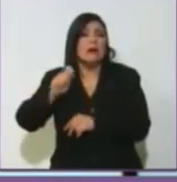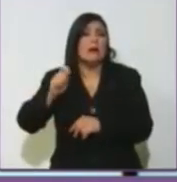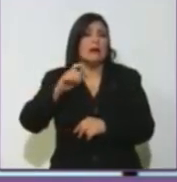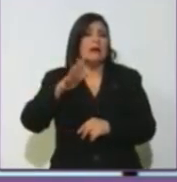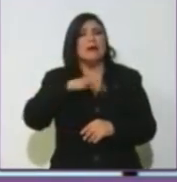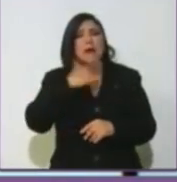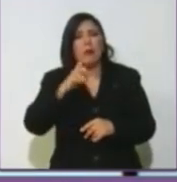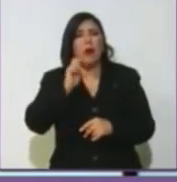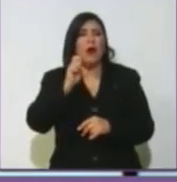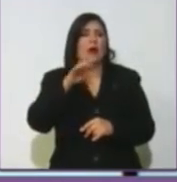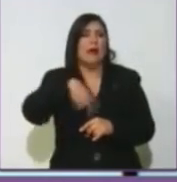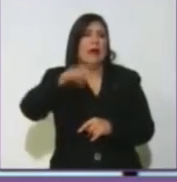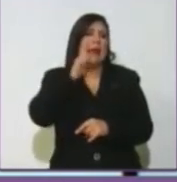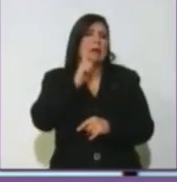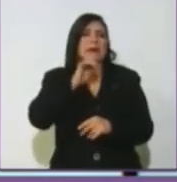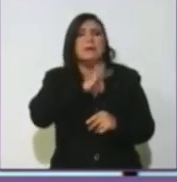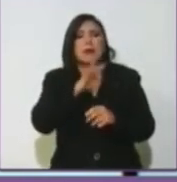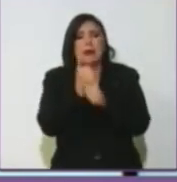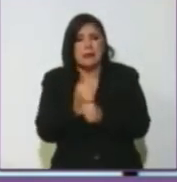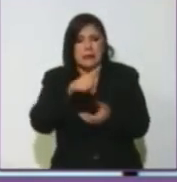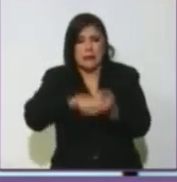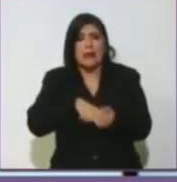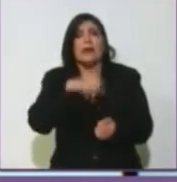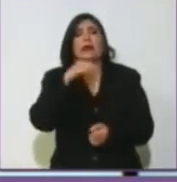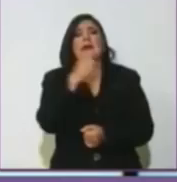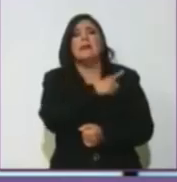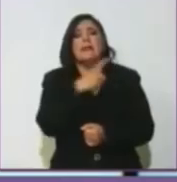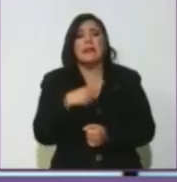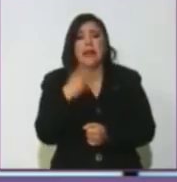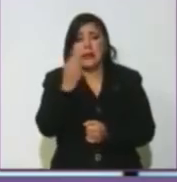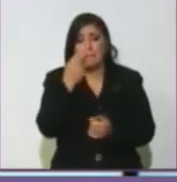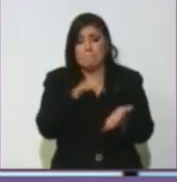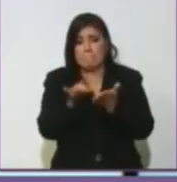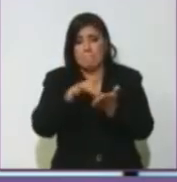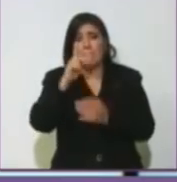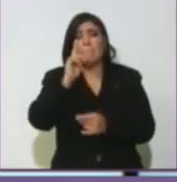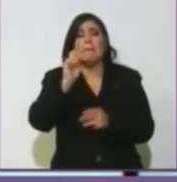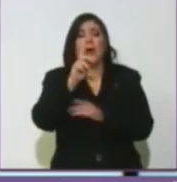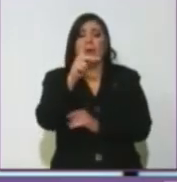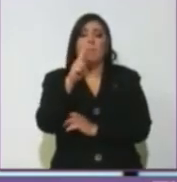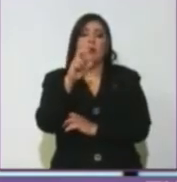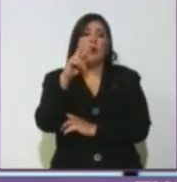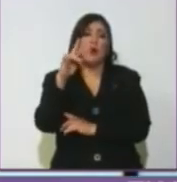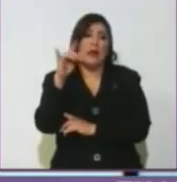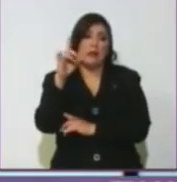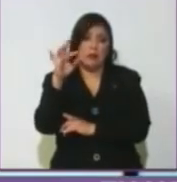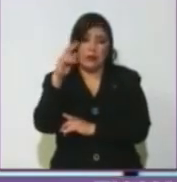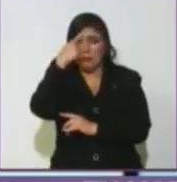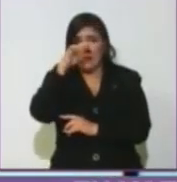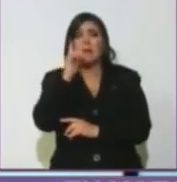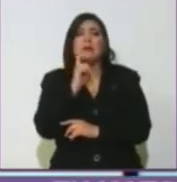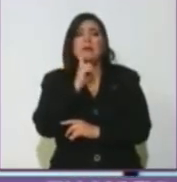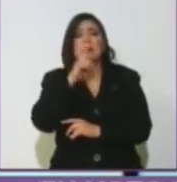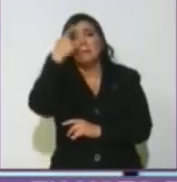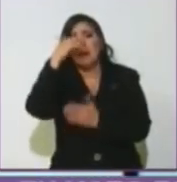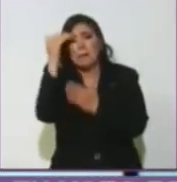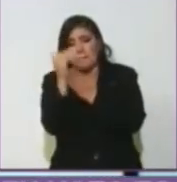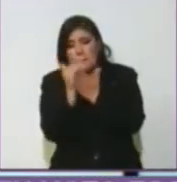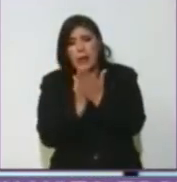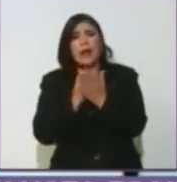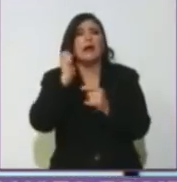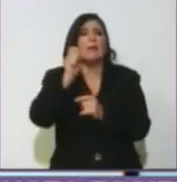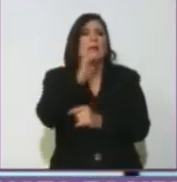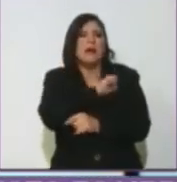voy a crear la procuraduría de la mujer pero la impunidad de los crímenes cometidos